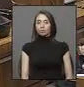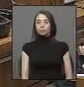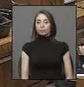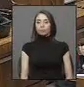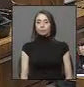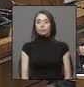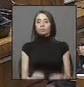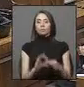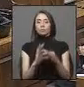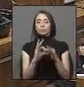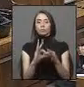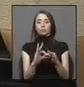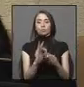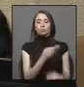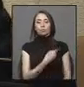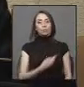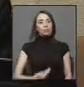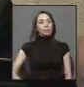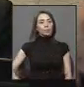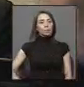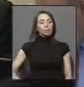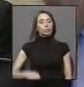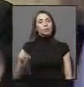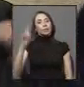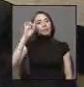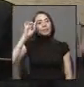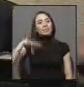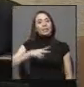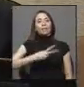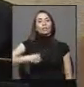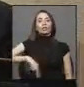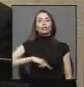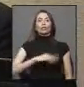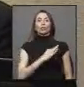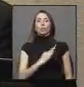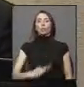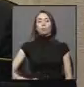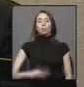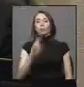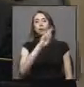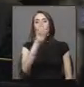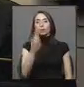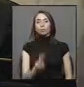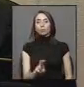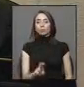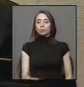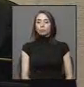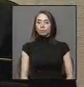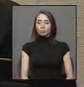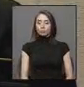Gracias, presidente. Usted sabe que somos diputados de la República.